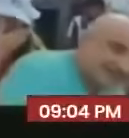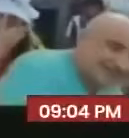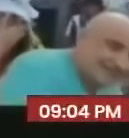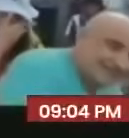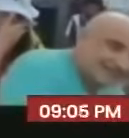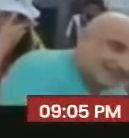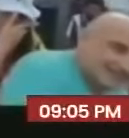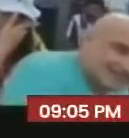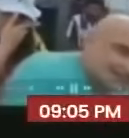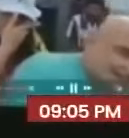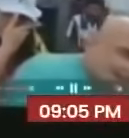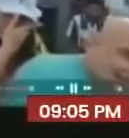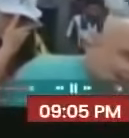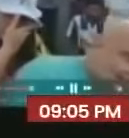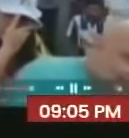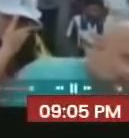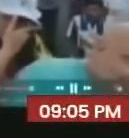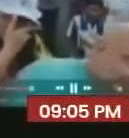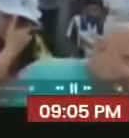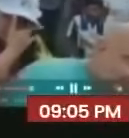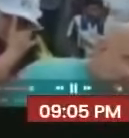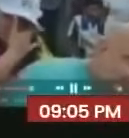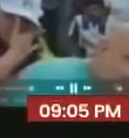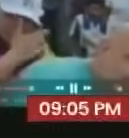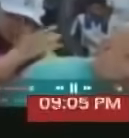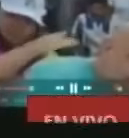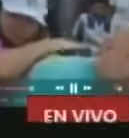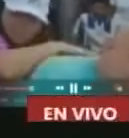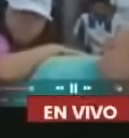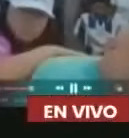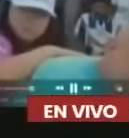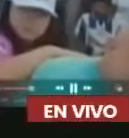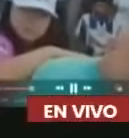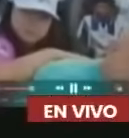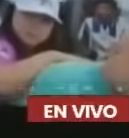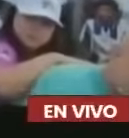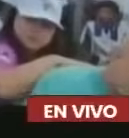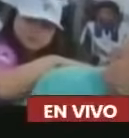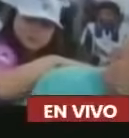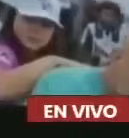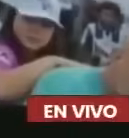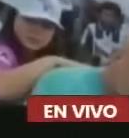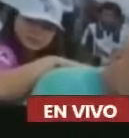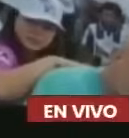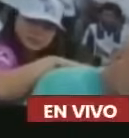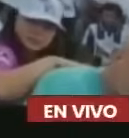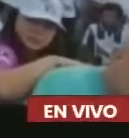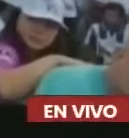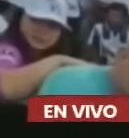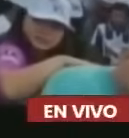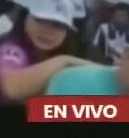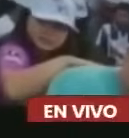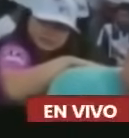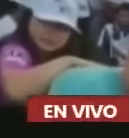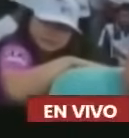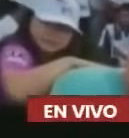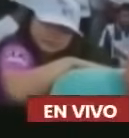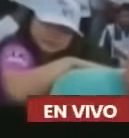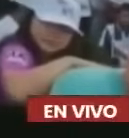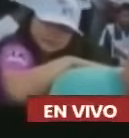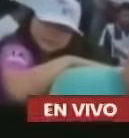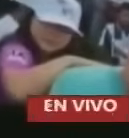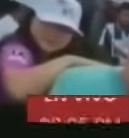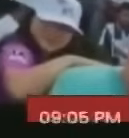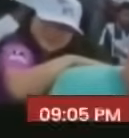sector político, esto se divide en el venezolano, porque lo que nos corre con nuestra sangre es Venezuela, y mi